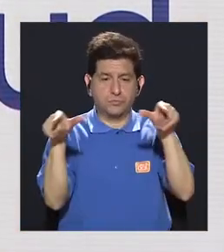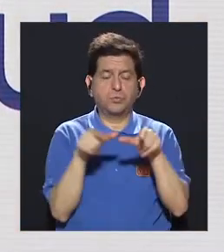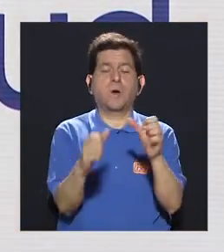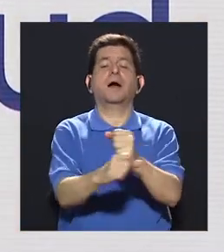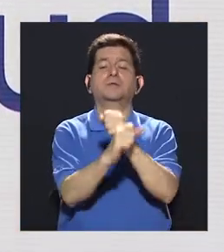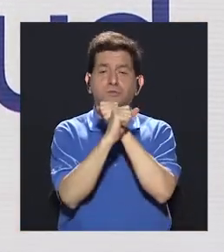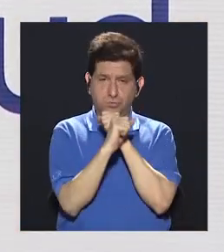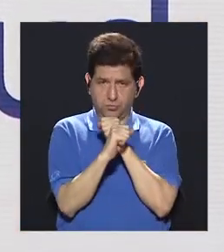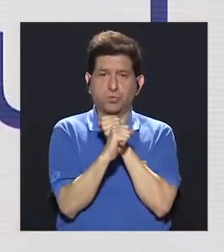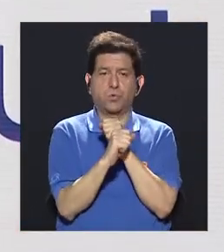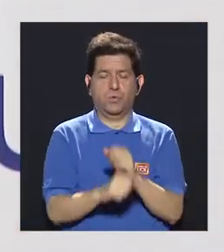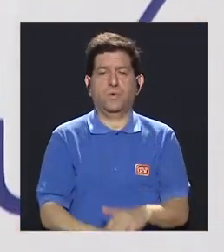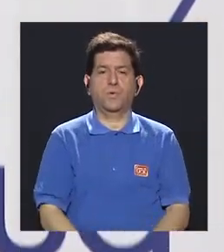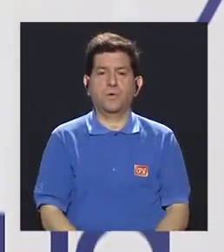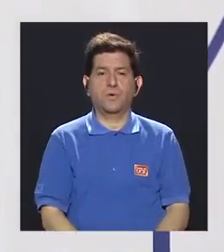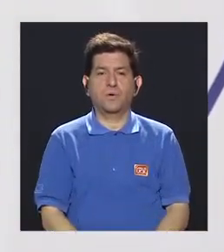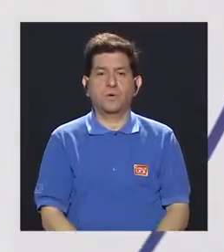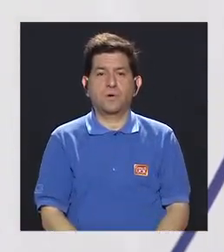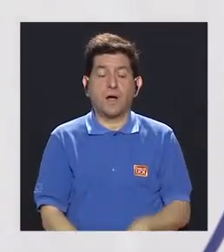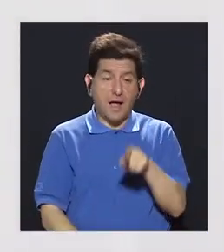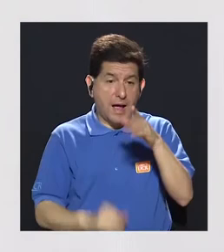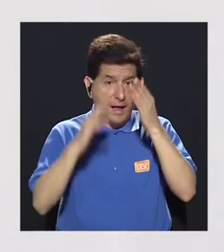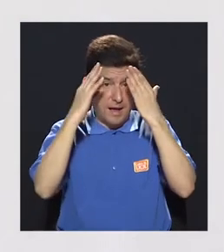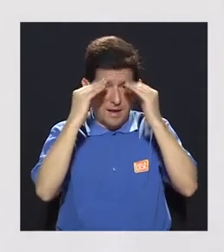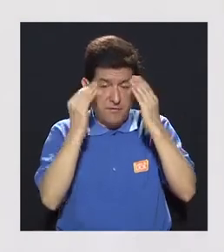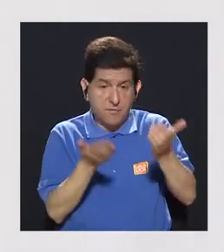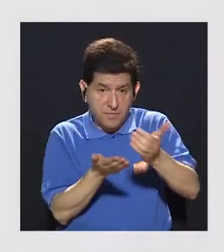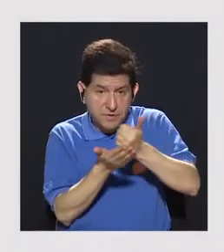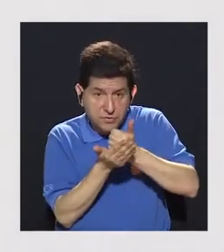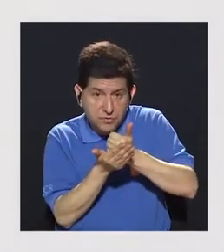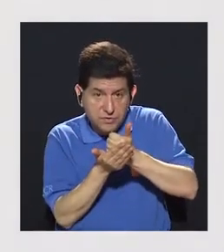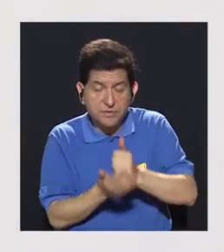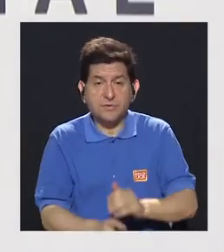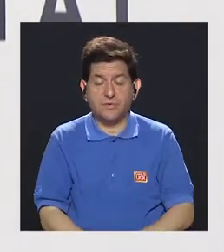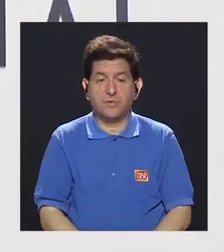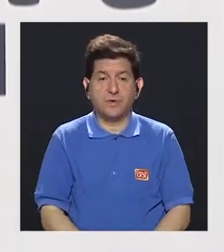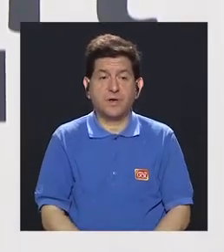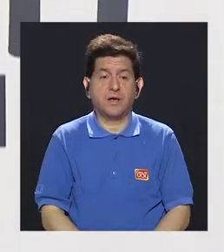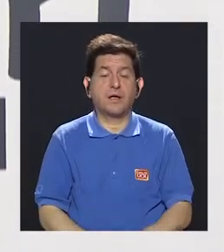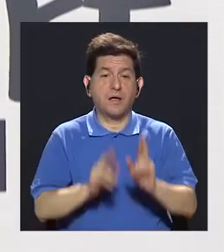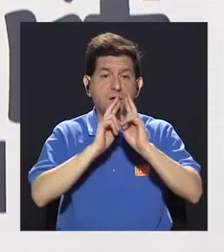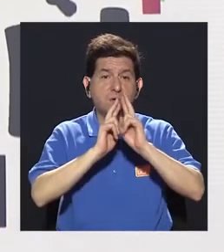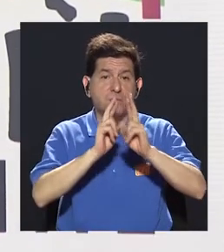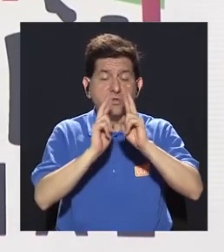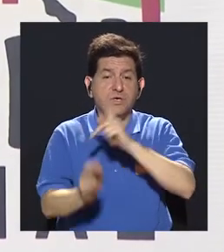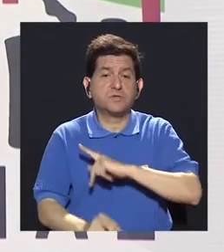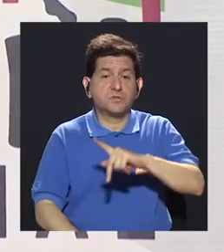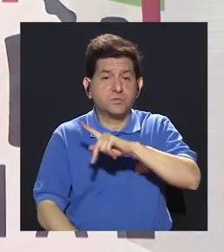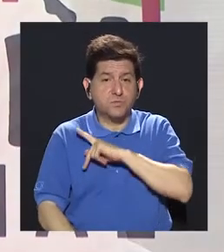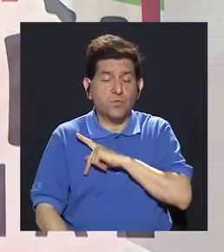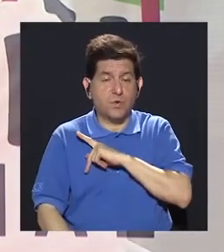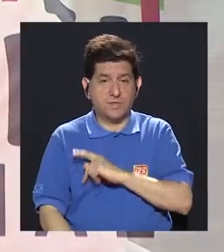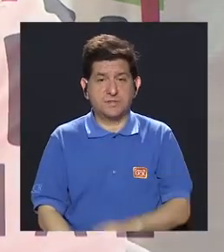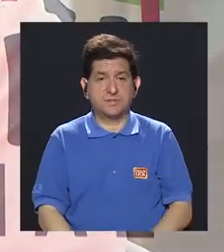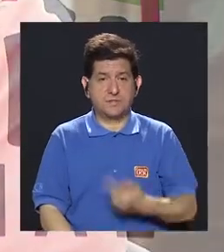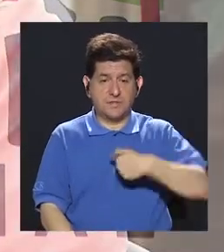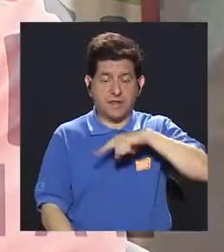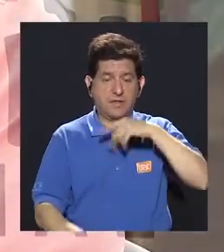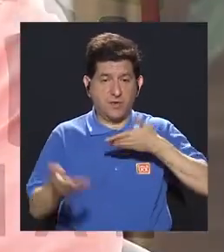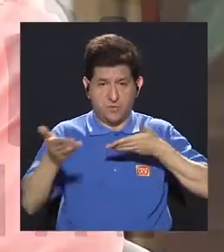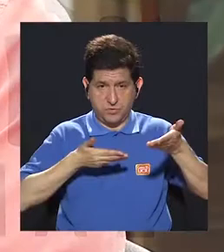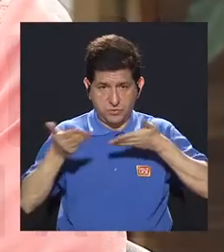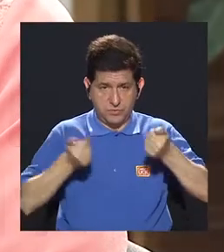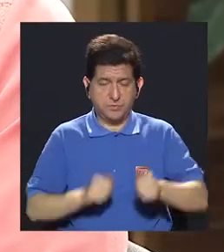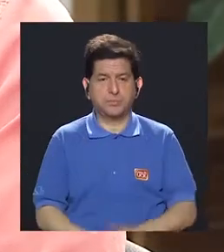un sitio seguro, se recopilan los datos de ellos porque se les dan respuestas personalizadas en